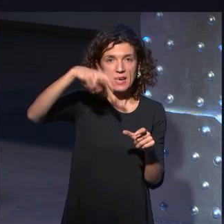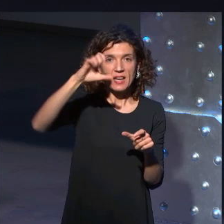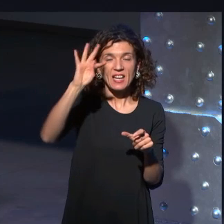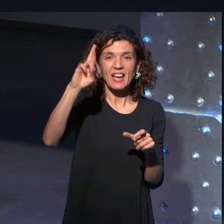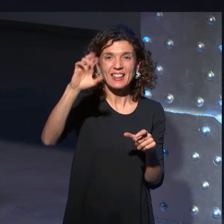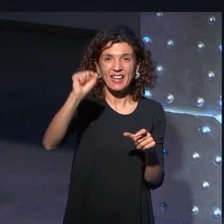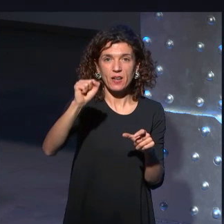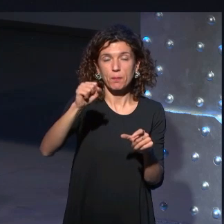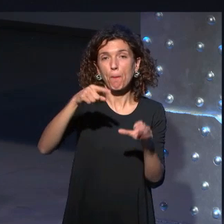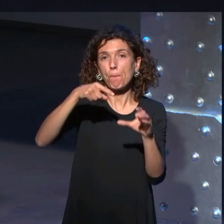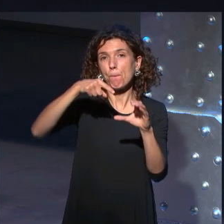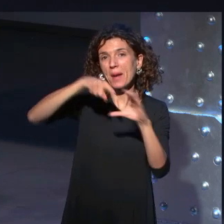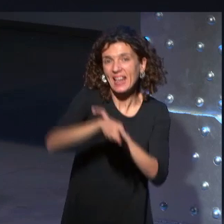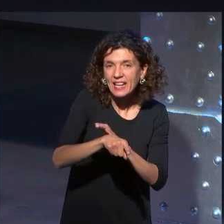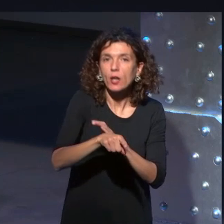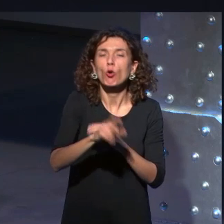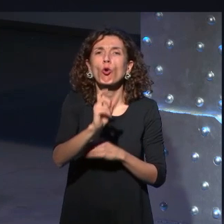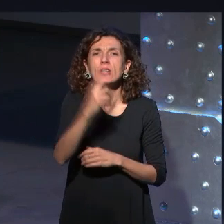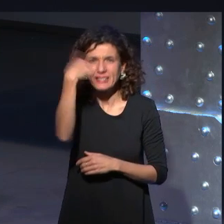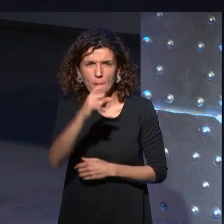¿Qué? ¿Lo dices? ¿Alguien tiene idea de dónde viene la palabra penetrar?